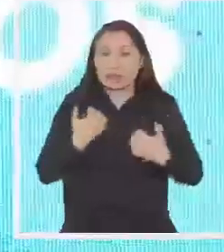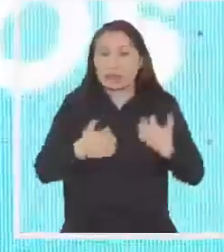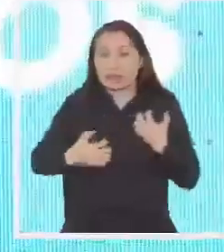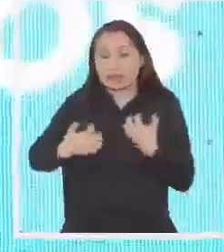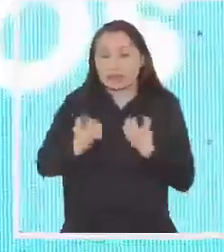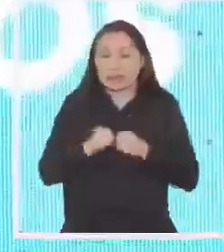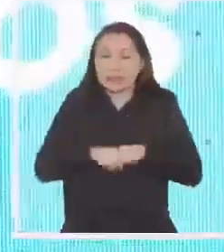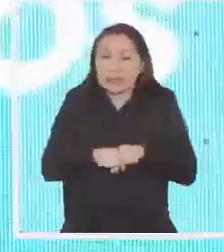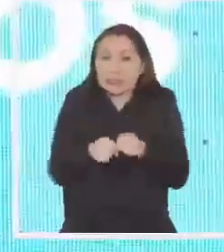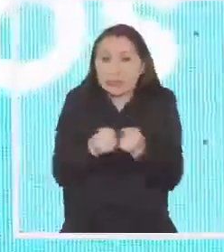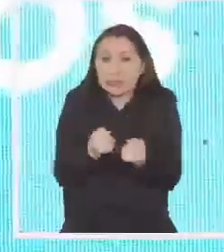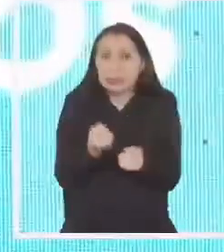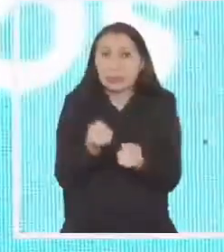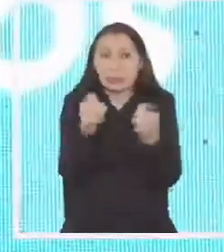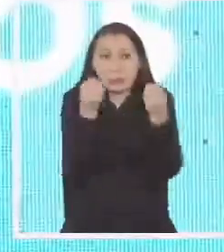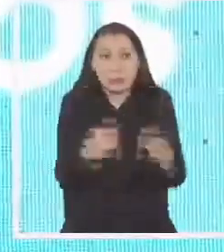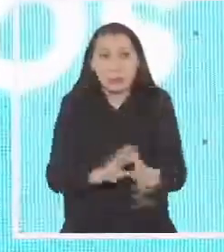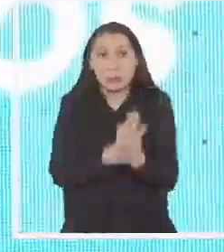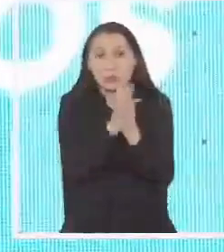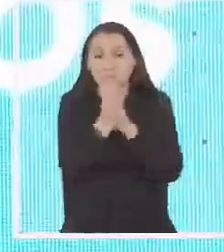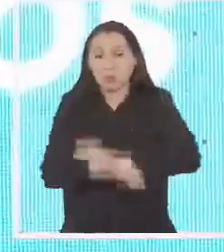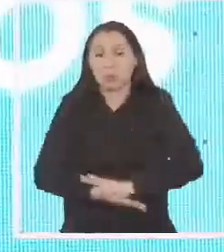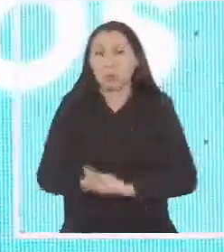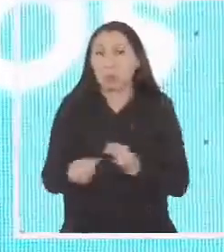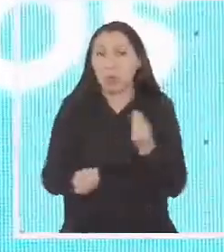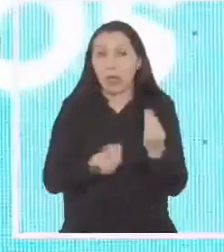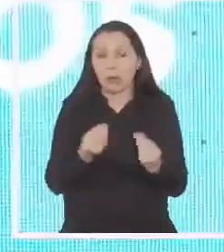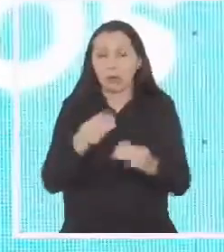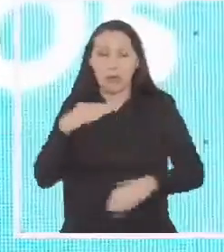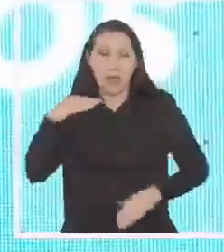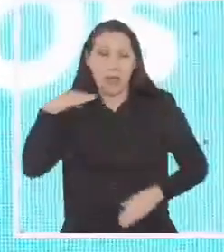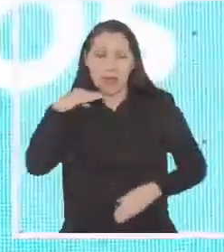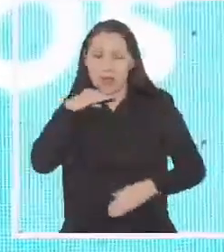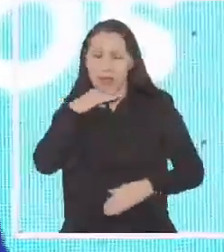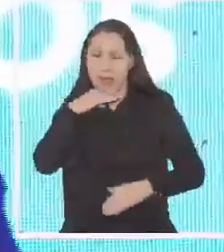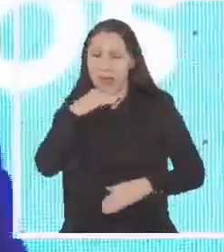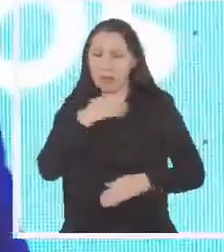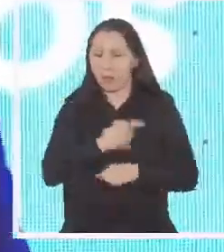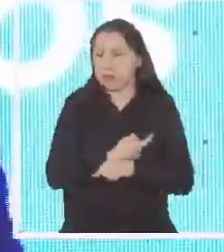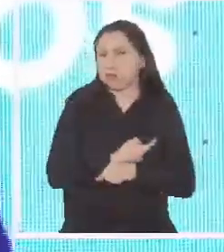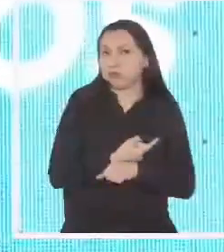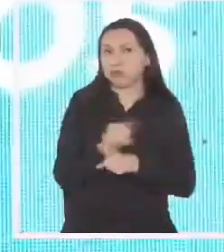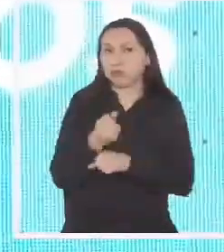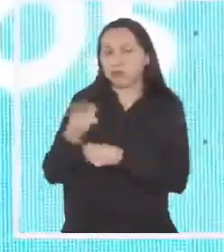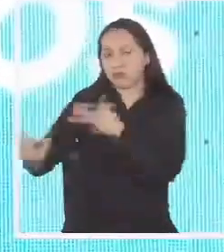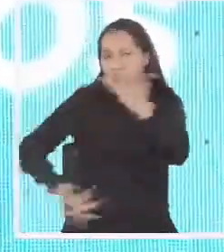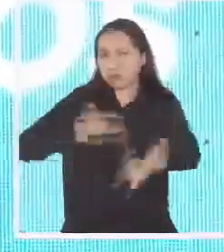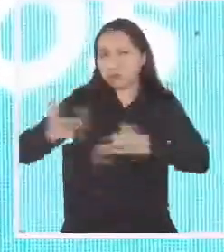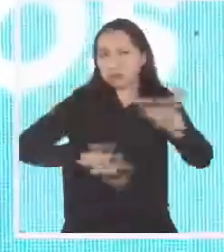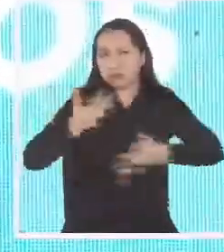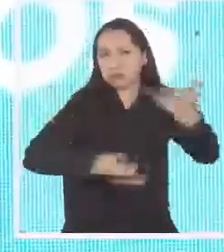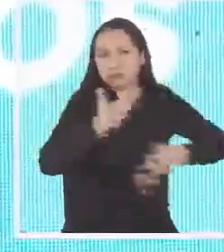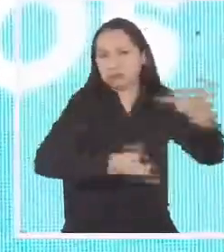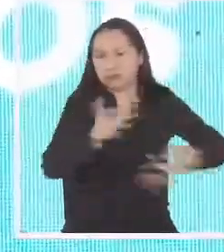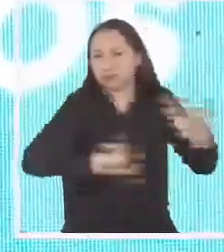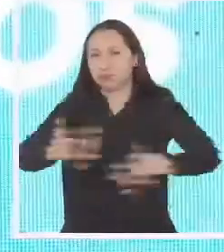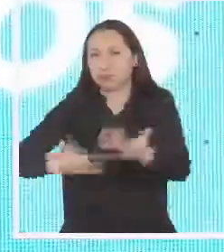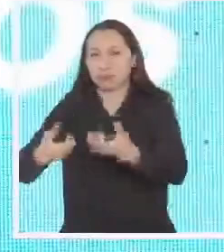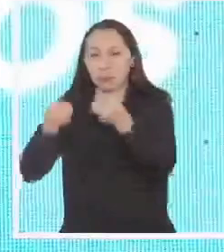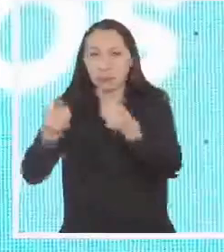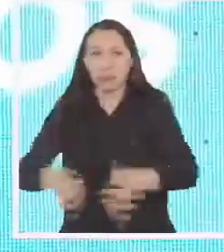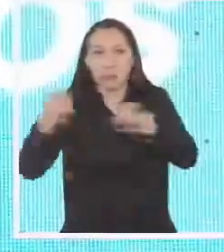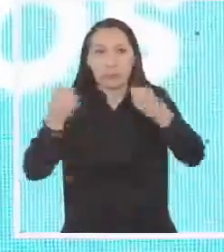todo cuando con una velocidad inaudita lenguas de fuego habían destruido